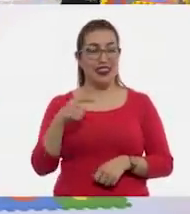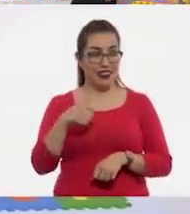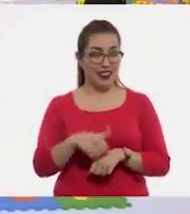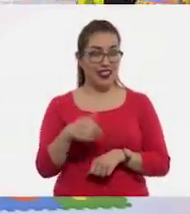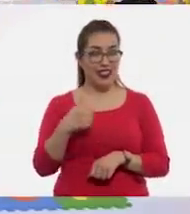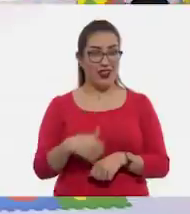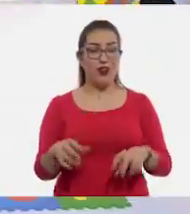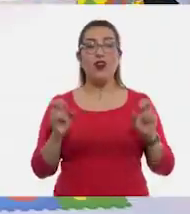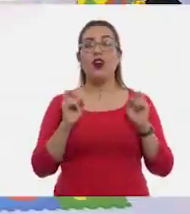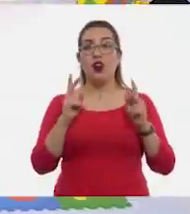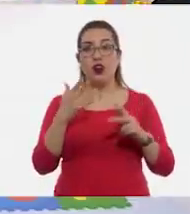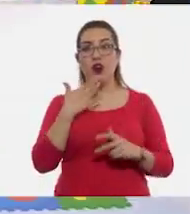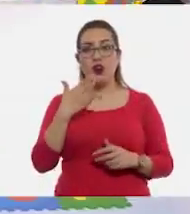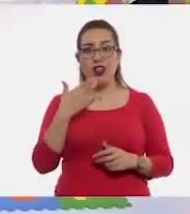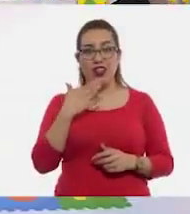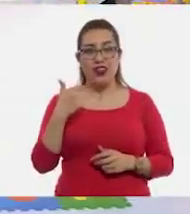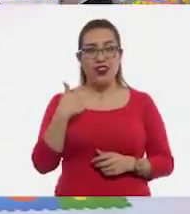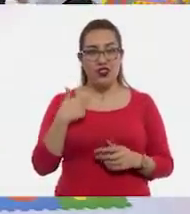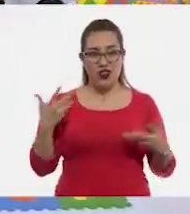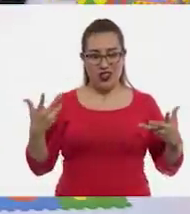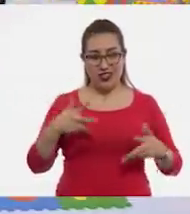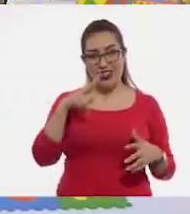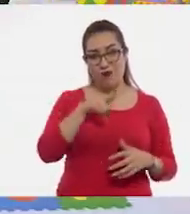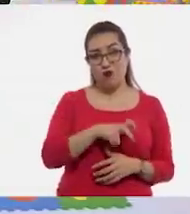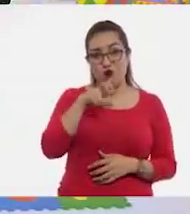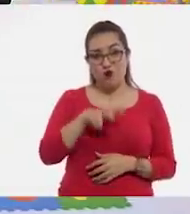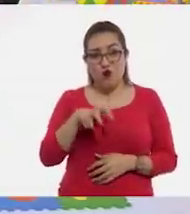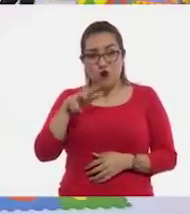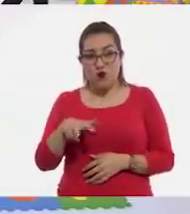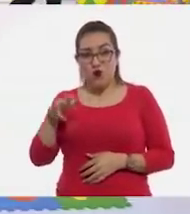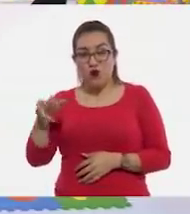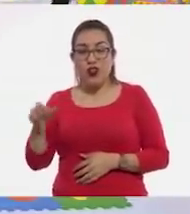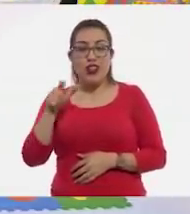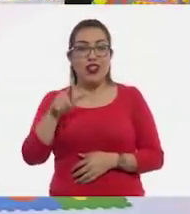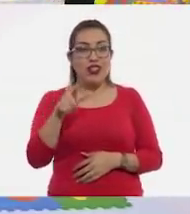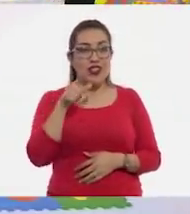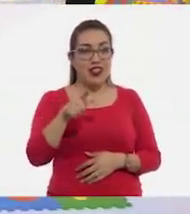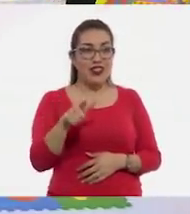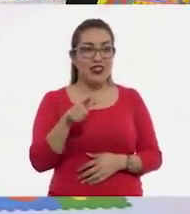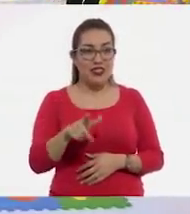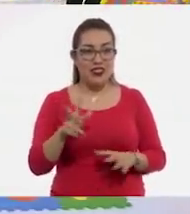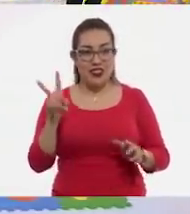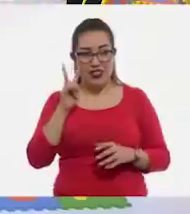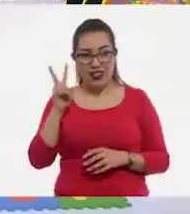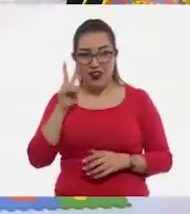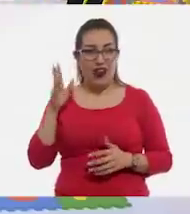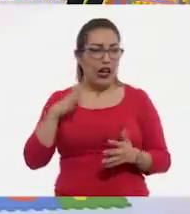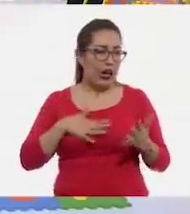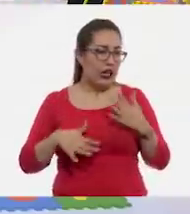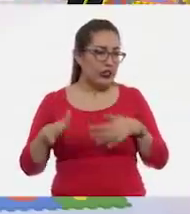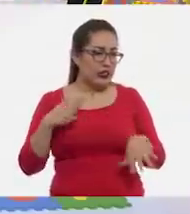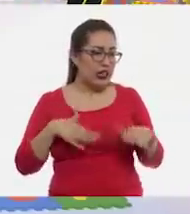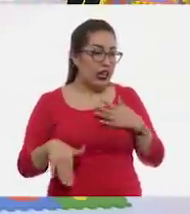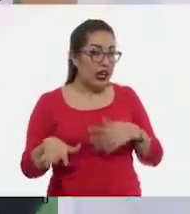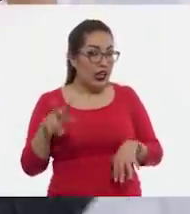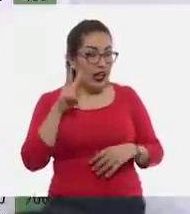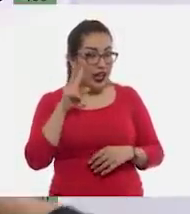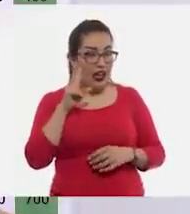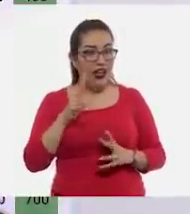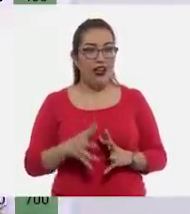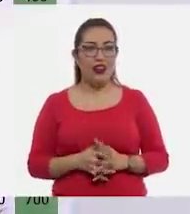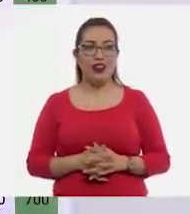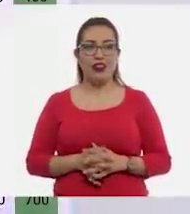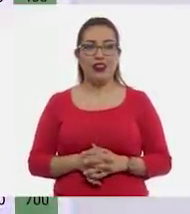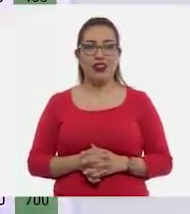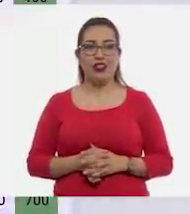dar entonces 17 saltos. Muy bien, pues toma mucho aire porque... Te puedes cansar. Ese fue un muy